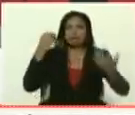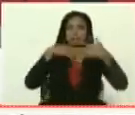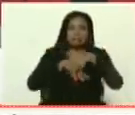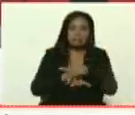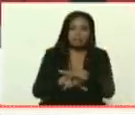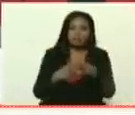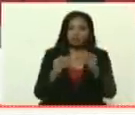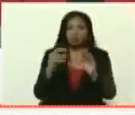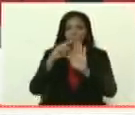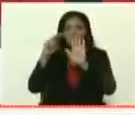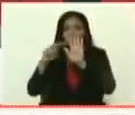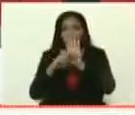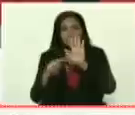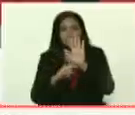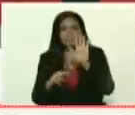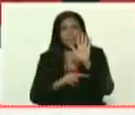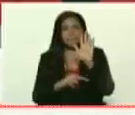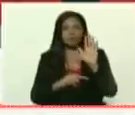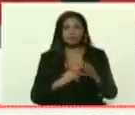integralmente una agenda.